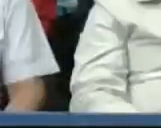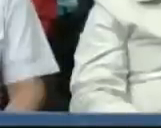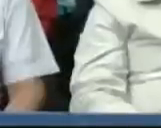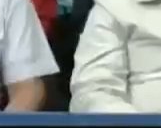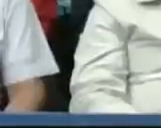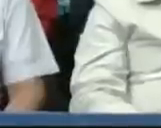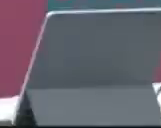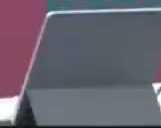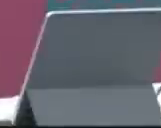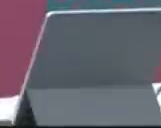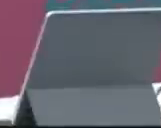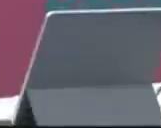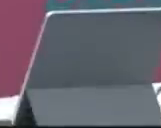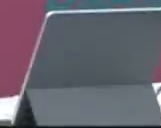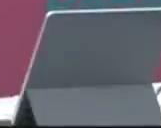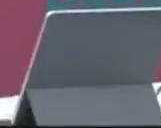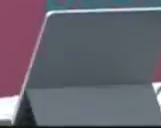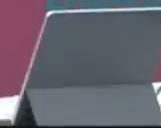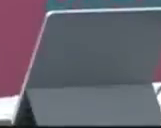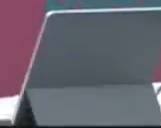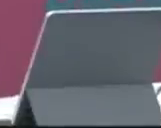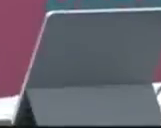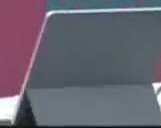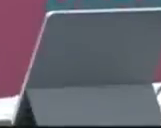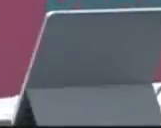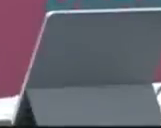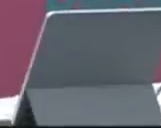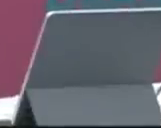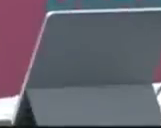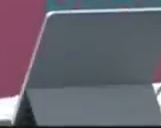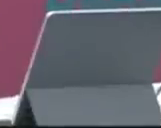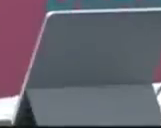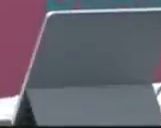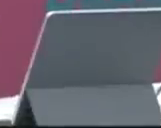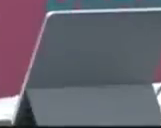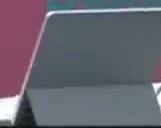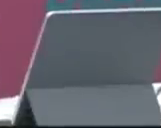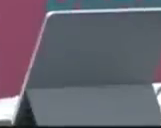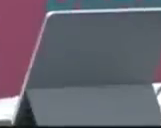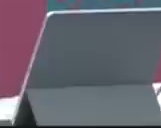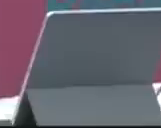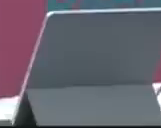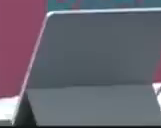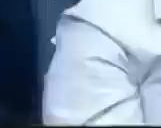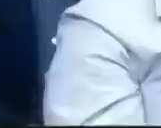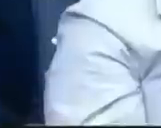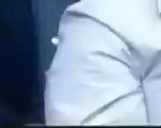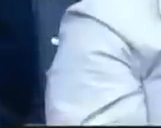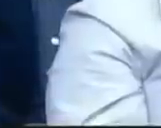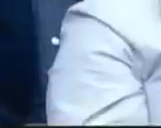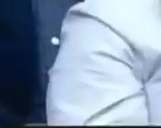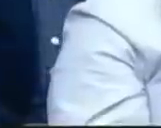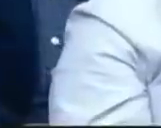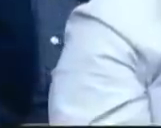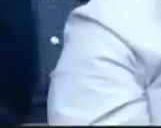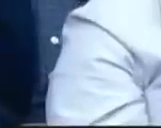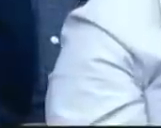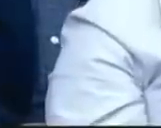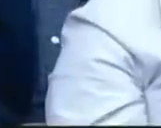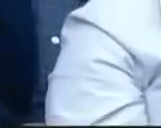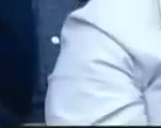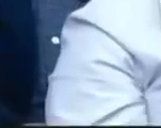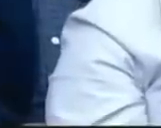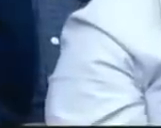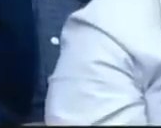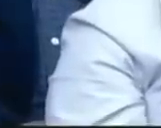el pesar, el dolor y también la palabra de fuerza para seguir adelante, por favor. Chávez, mi comandante jefe, buenas tardes.